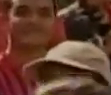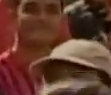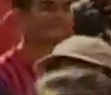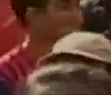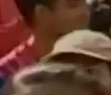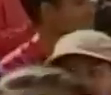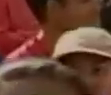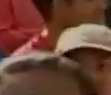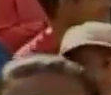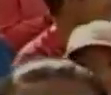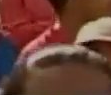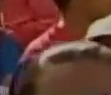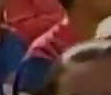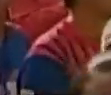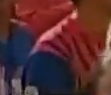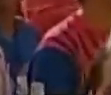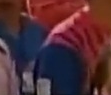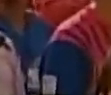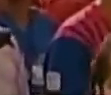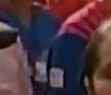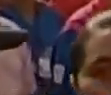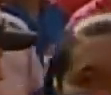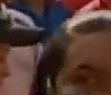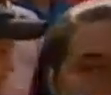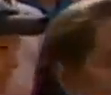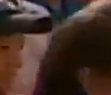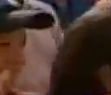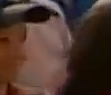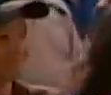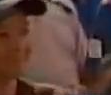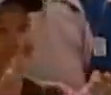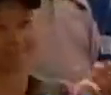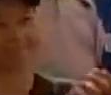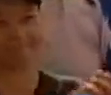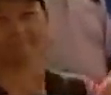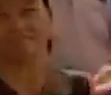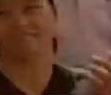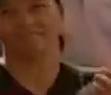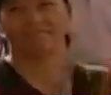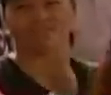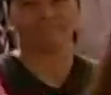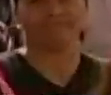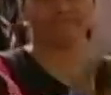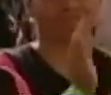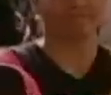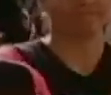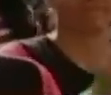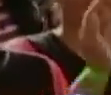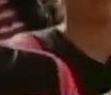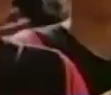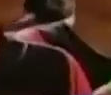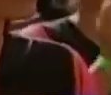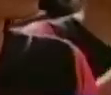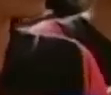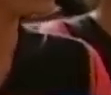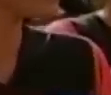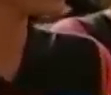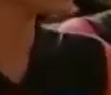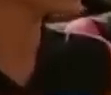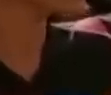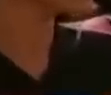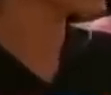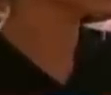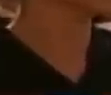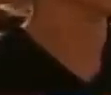comunidad, garantizando el derecho a una nueva educación y resaltando los valores, oye,